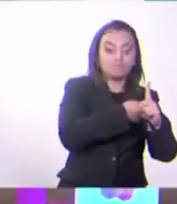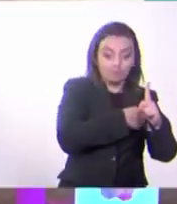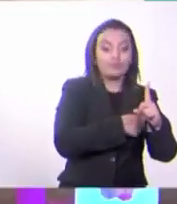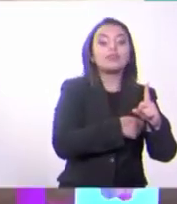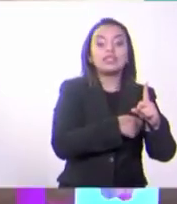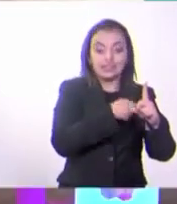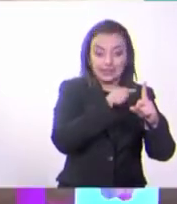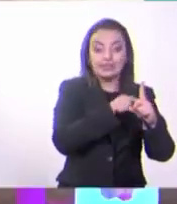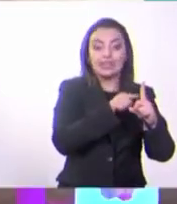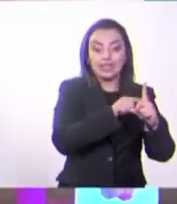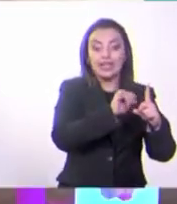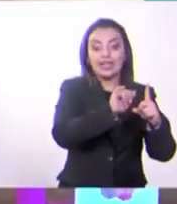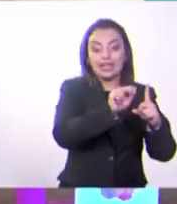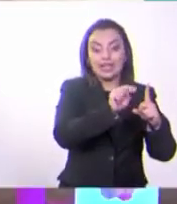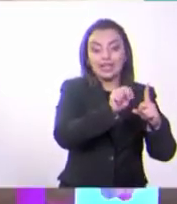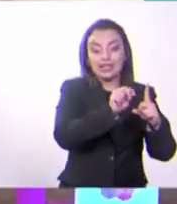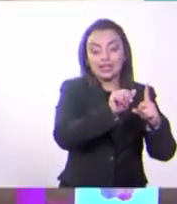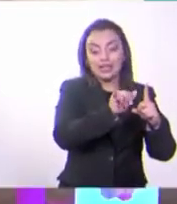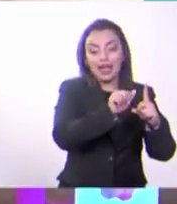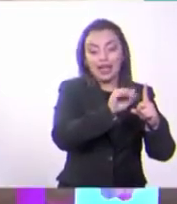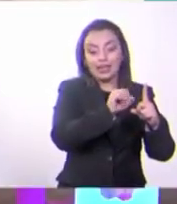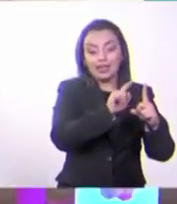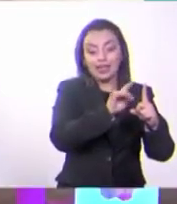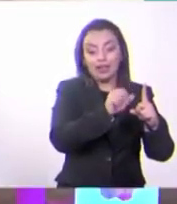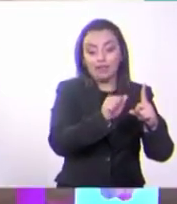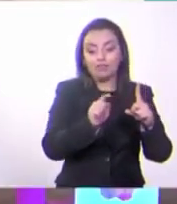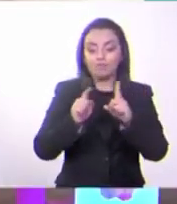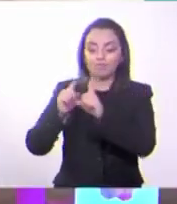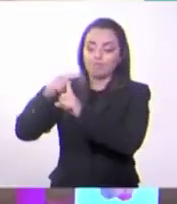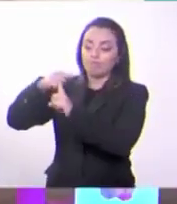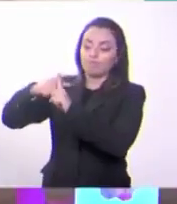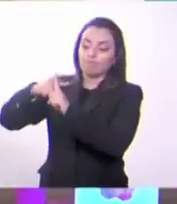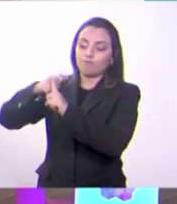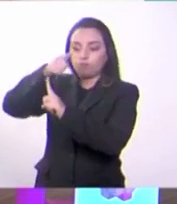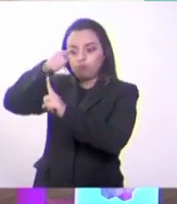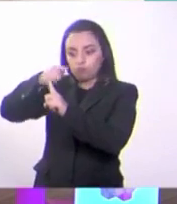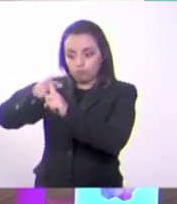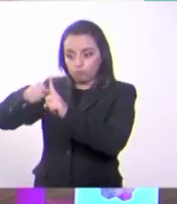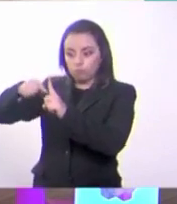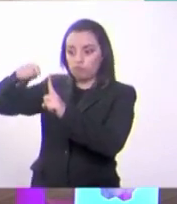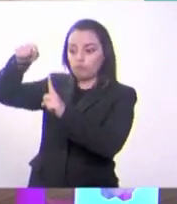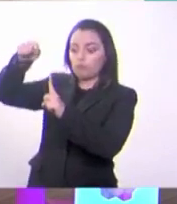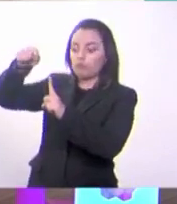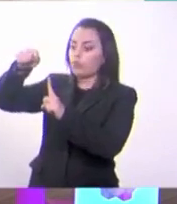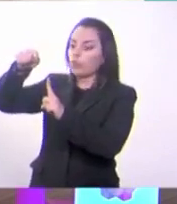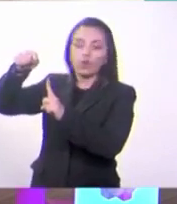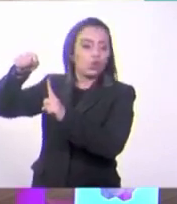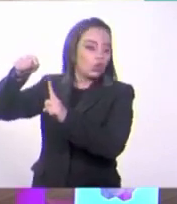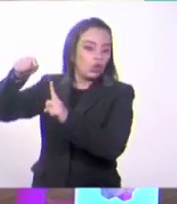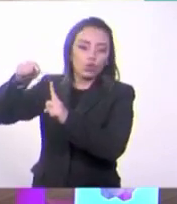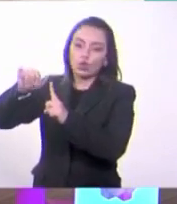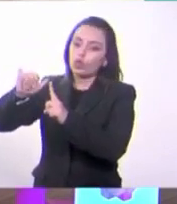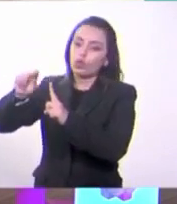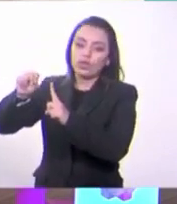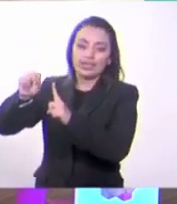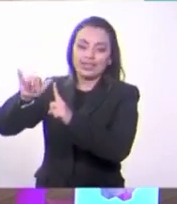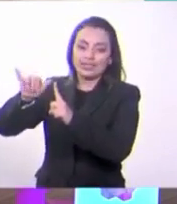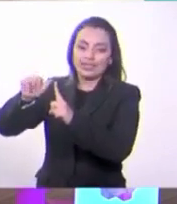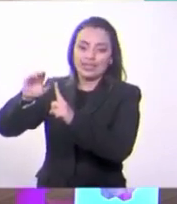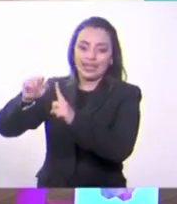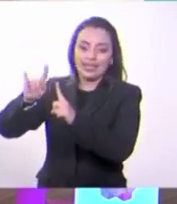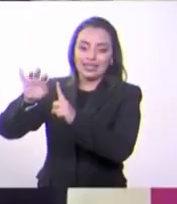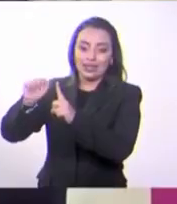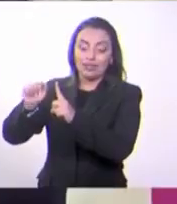es inyectiva porque yo no tengo valores diferentes de x que tengan la misma imagen, en cambio tú sí, Yo tengo